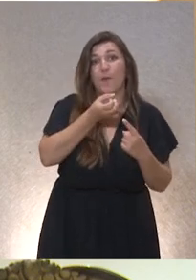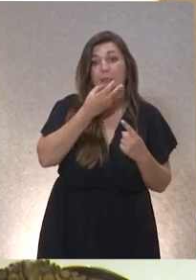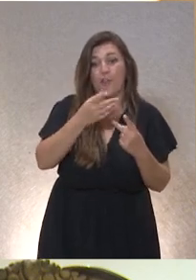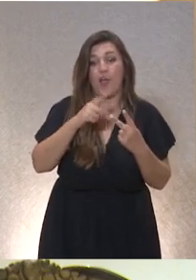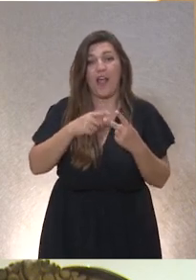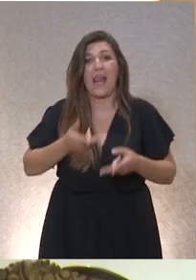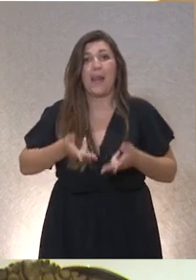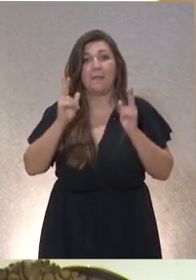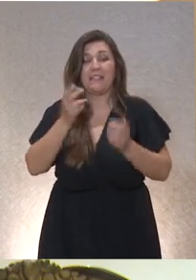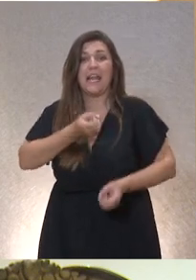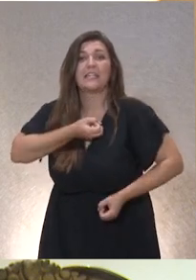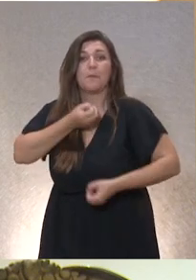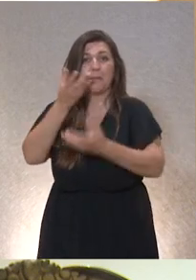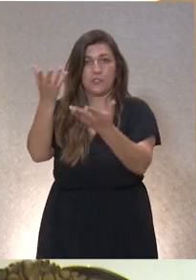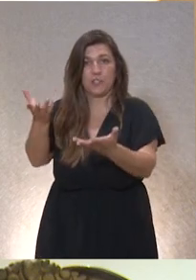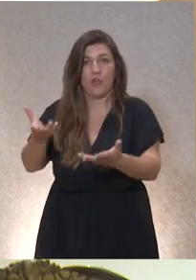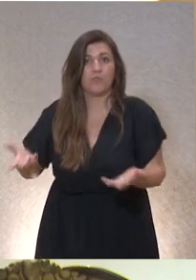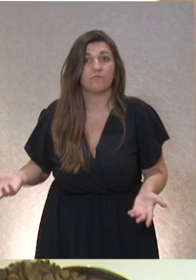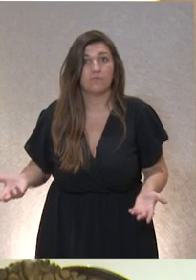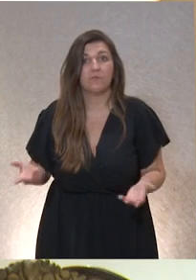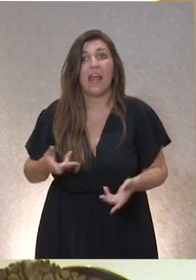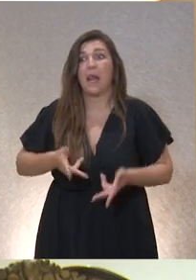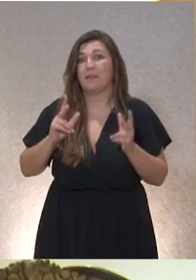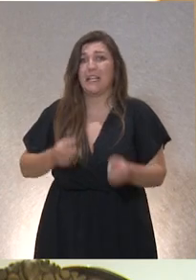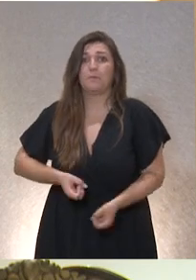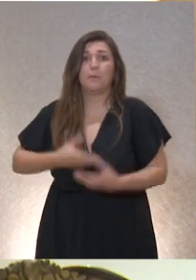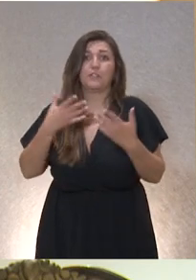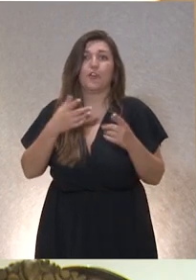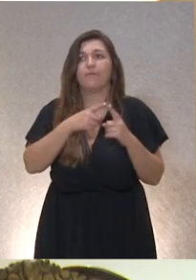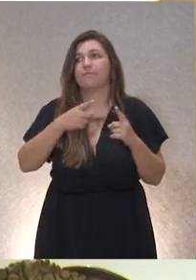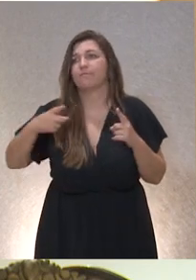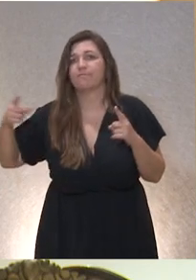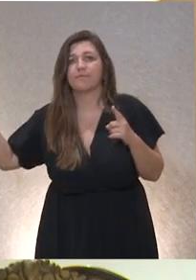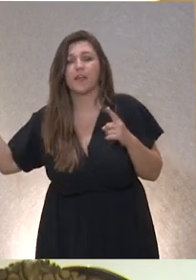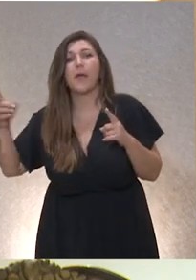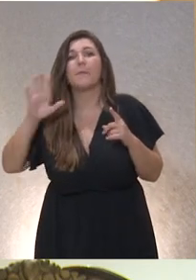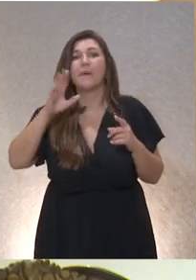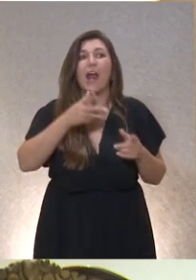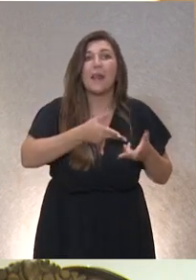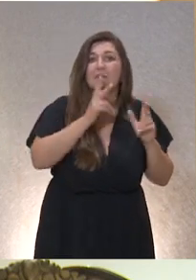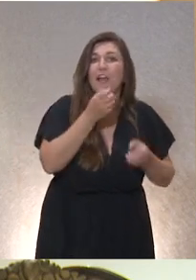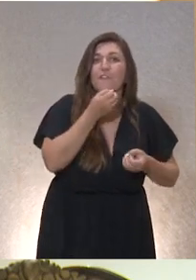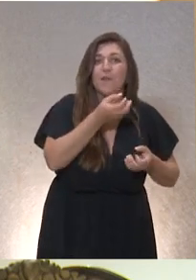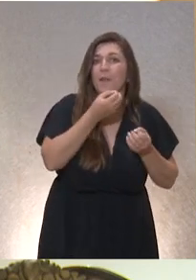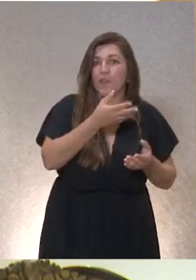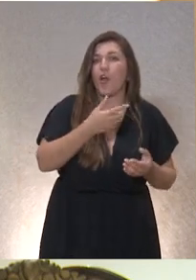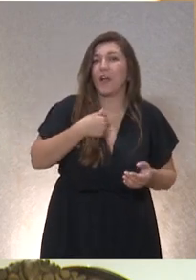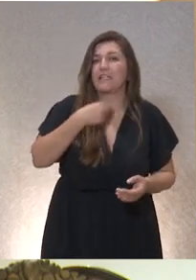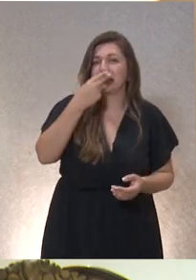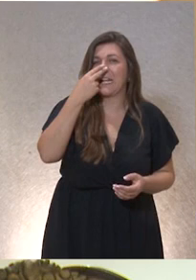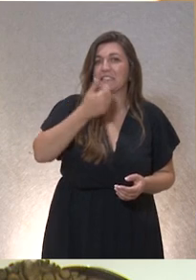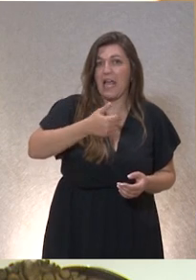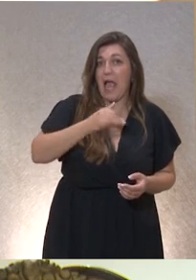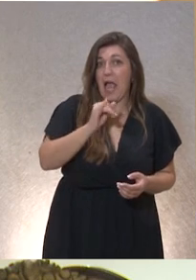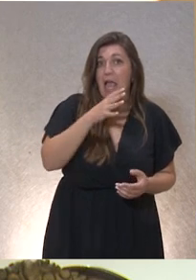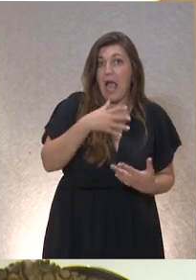la libertad de expresión la libertad de expresión tiene un recorrido muy amplio pero la libertad de información que es el que a mí ahora me interesa tiene